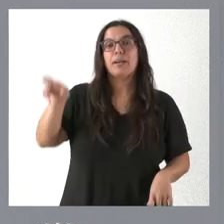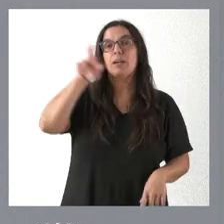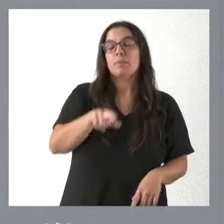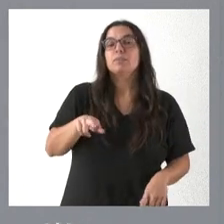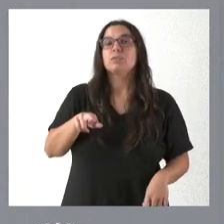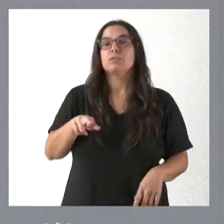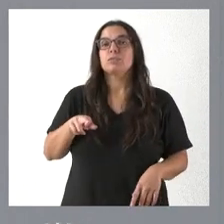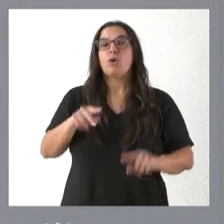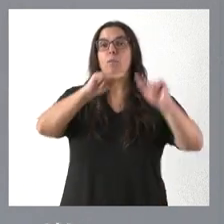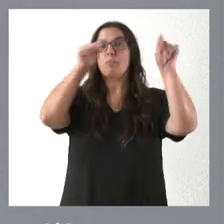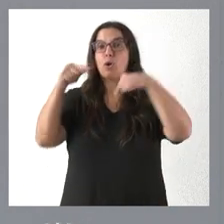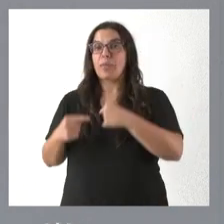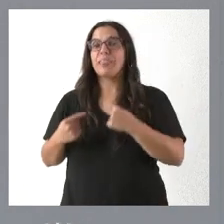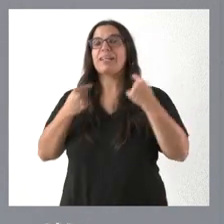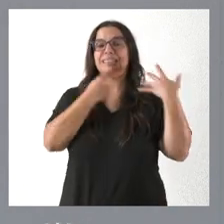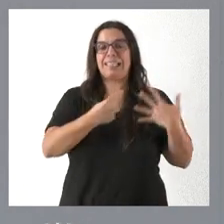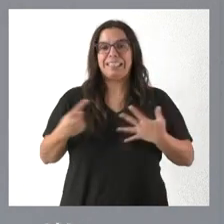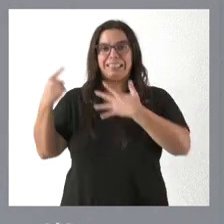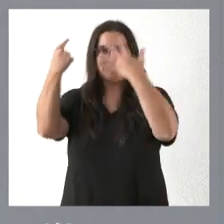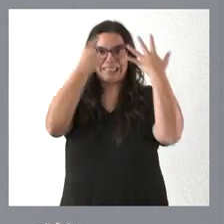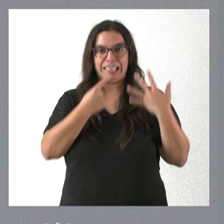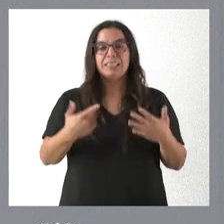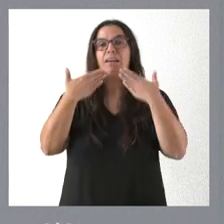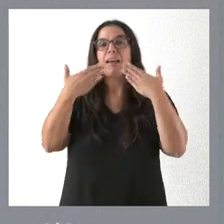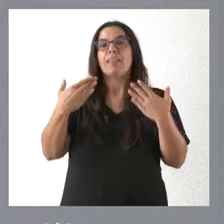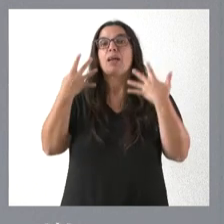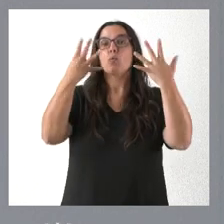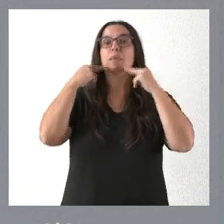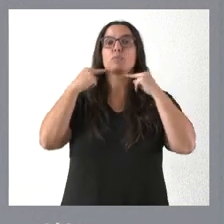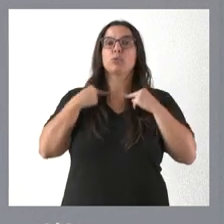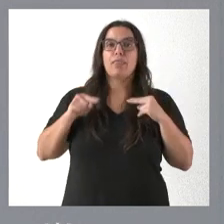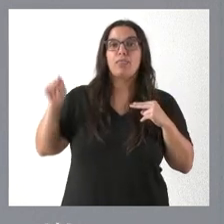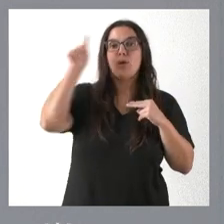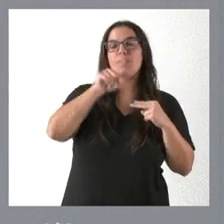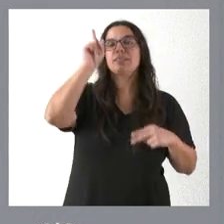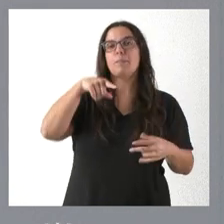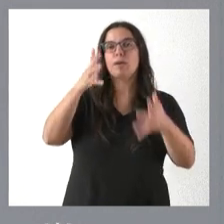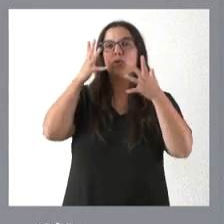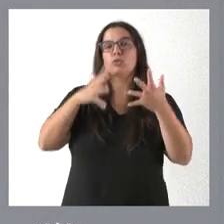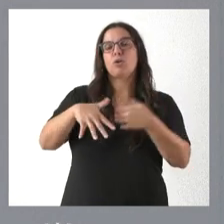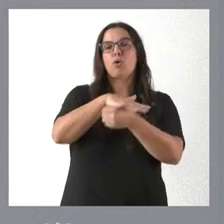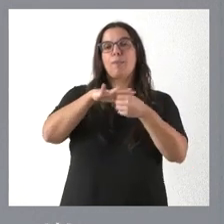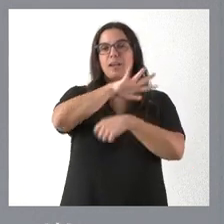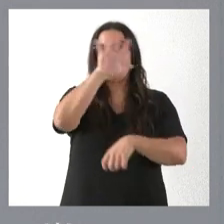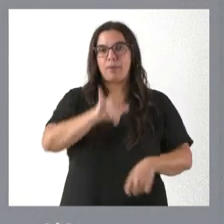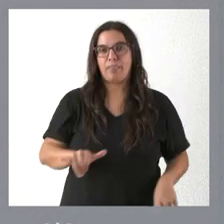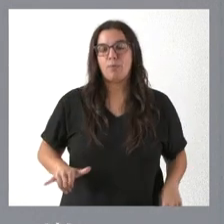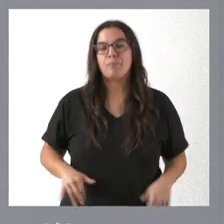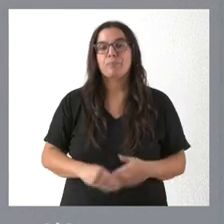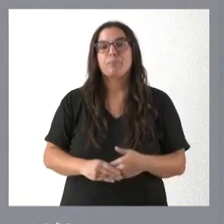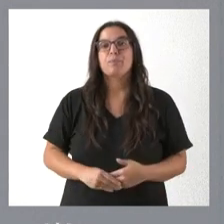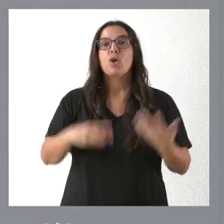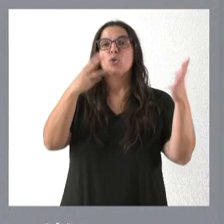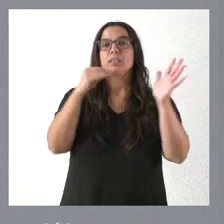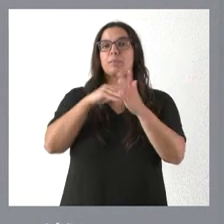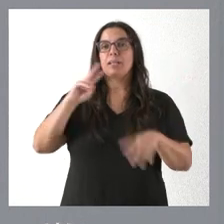por provincias a través de las nueve diputaciones provinciales y del Consejo comarcal de El bierzo 80.000